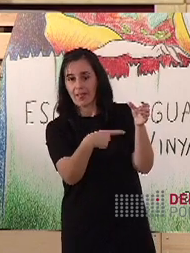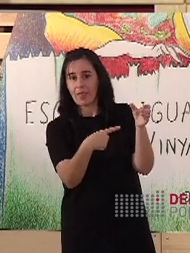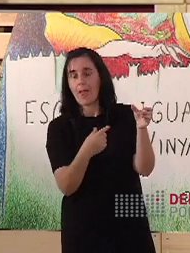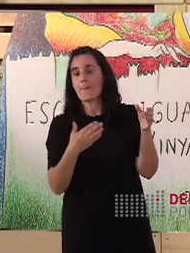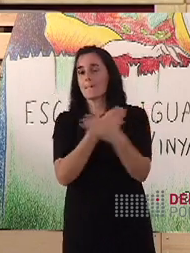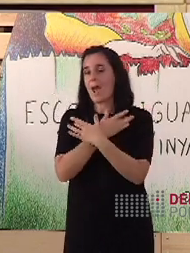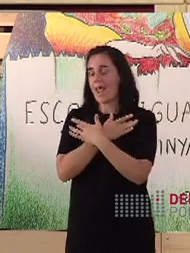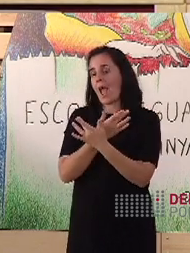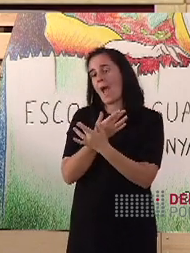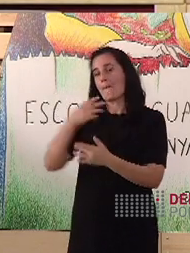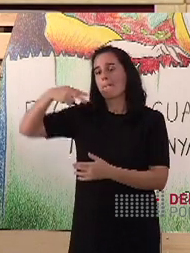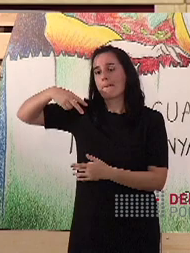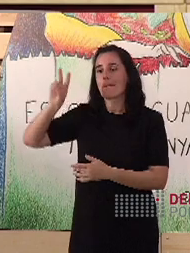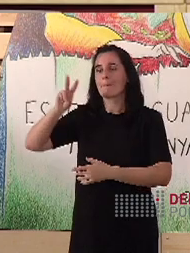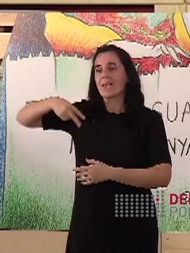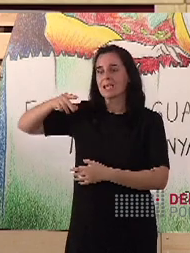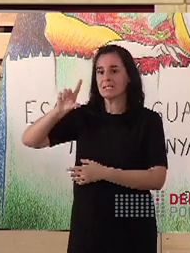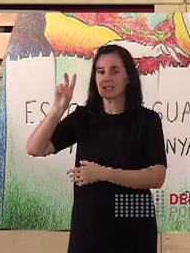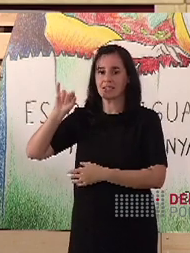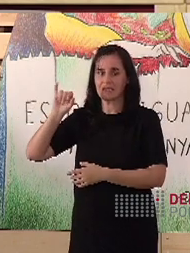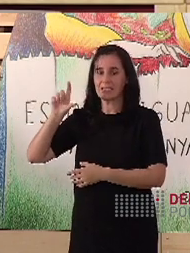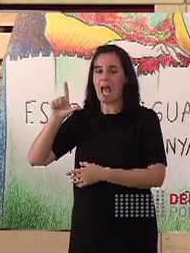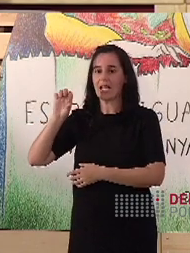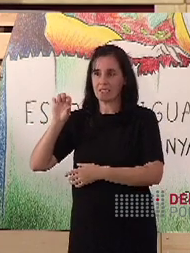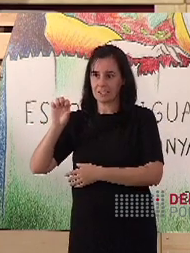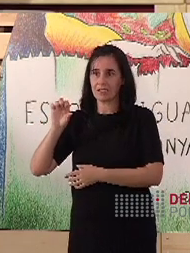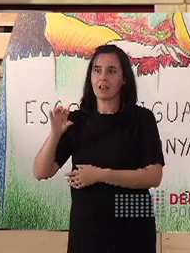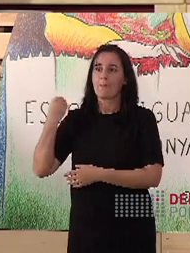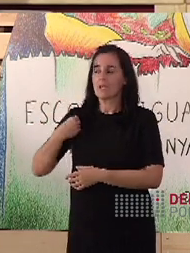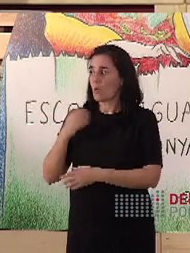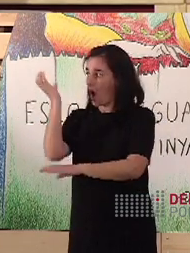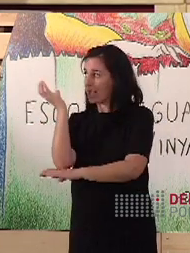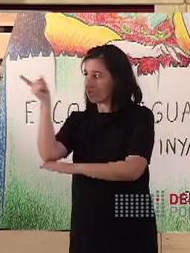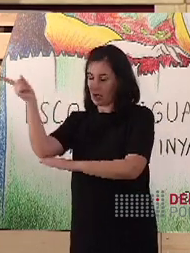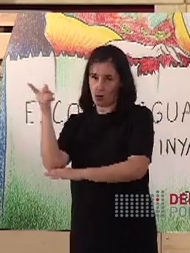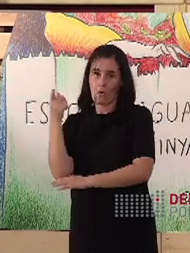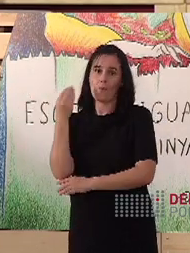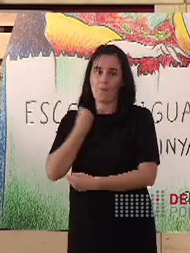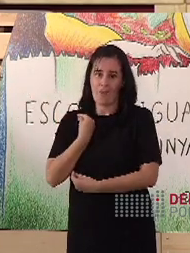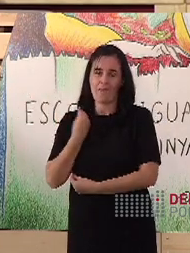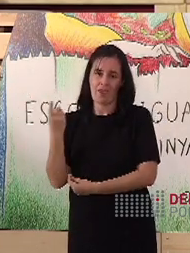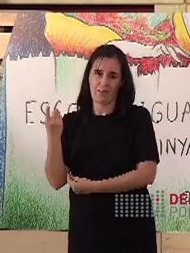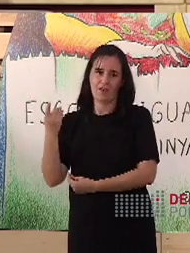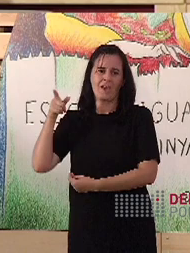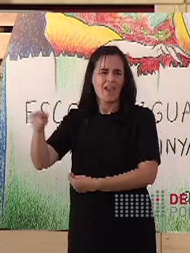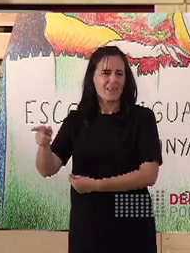muller que viviu neste castelo, por eso está aquí a escola, que foi silenciada,